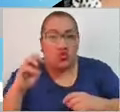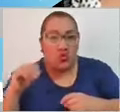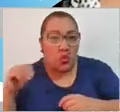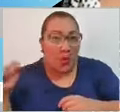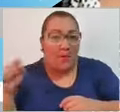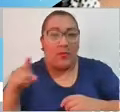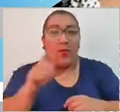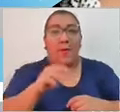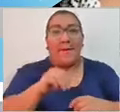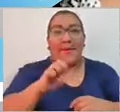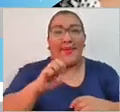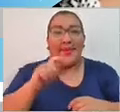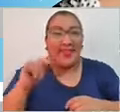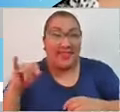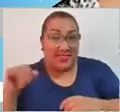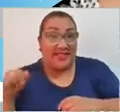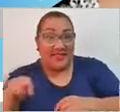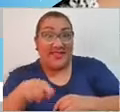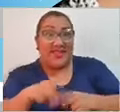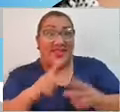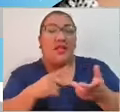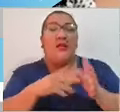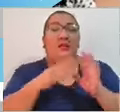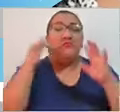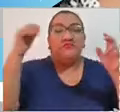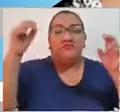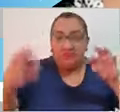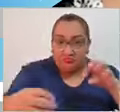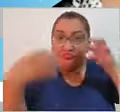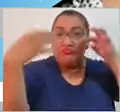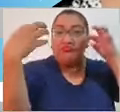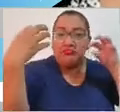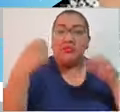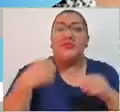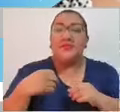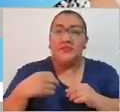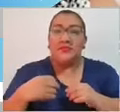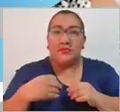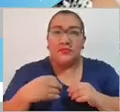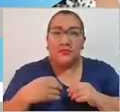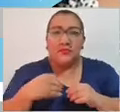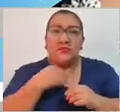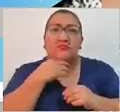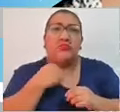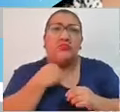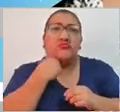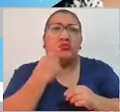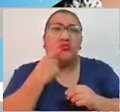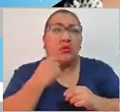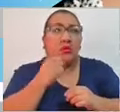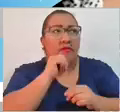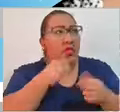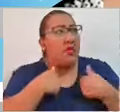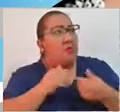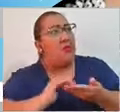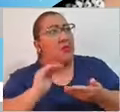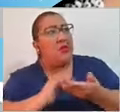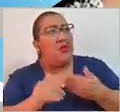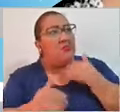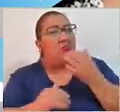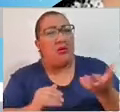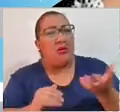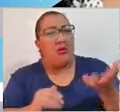de videollamadas pueden haber tomado la imagen, la voz, sin el consentimiento de la persona y